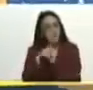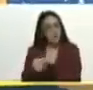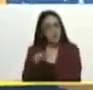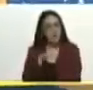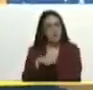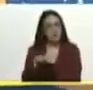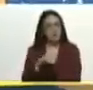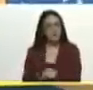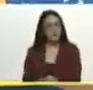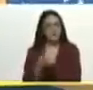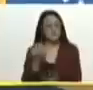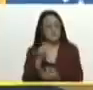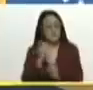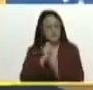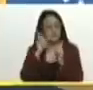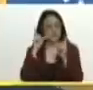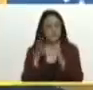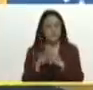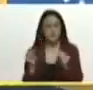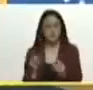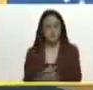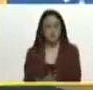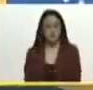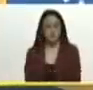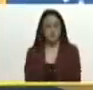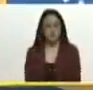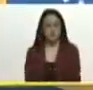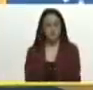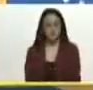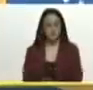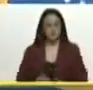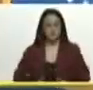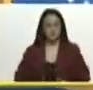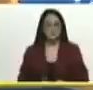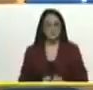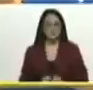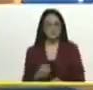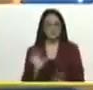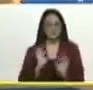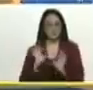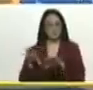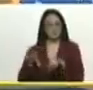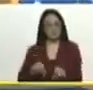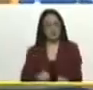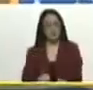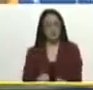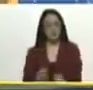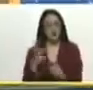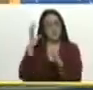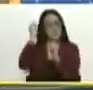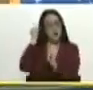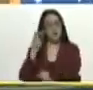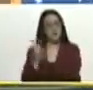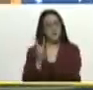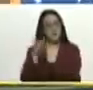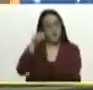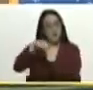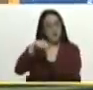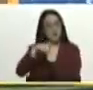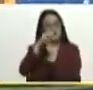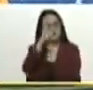Increíble. Todo. Se pretendió invadir, asaltar la embajada de Venezuela aquí.